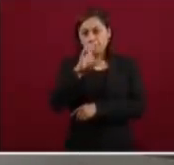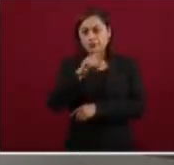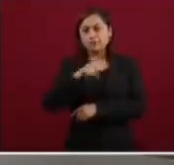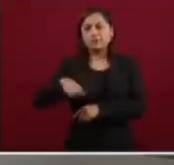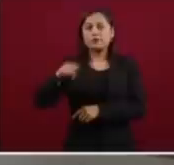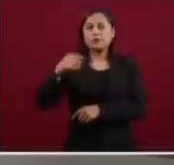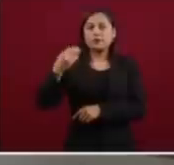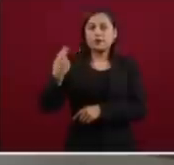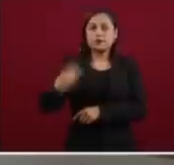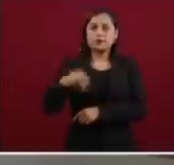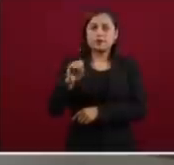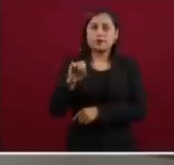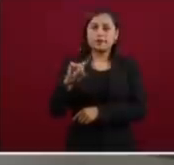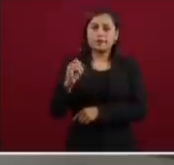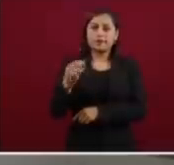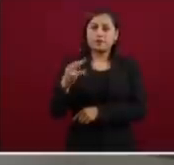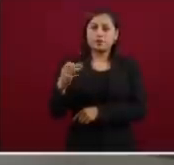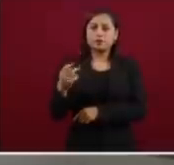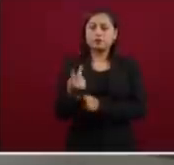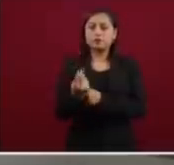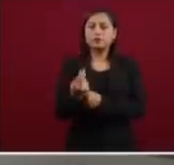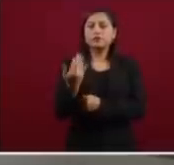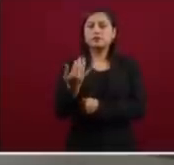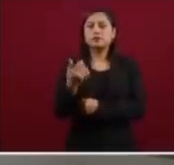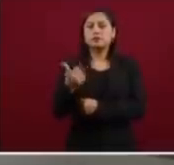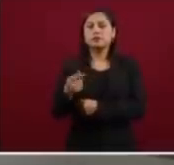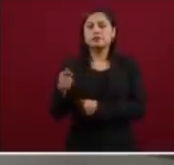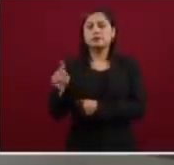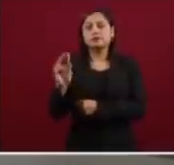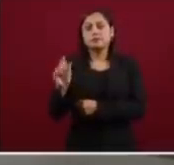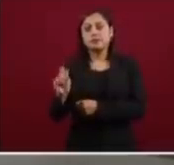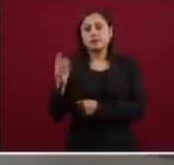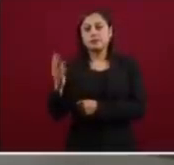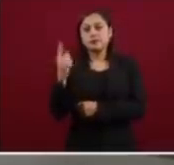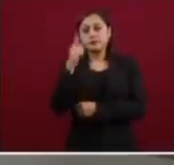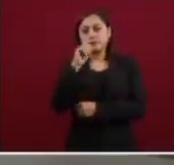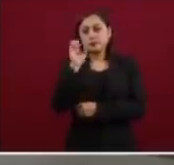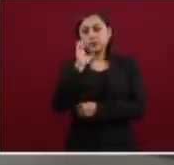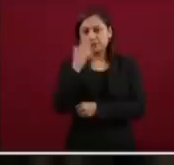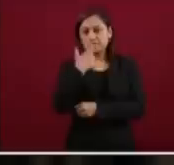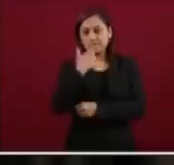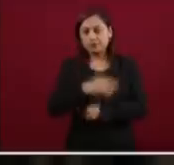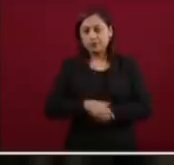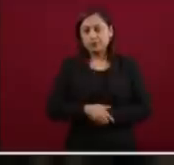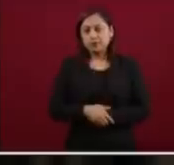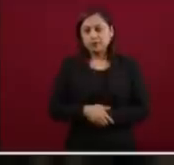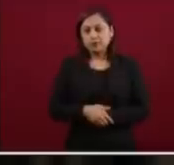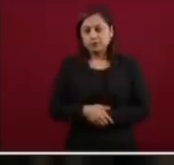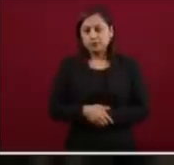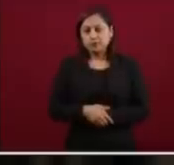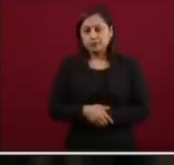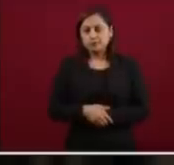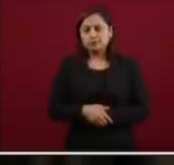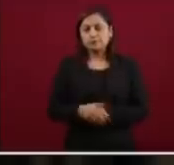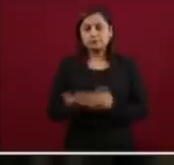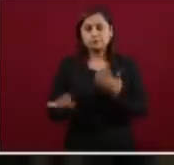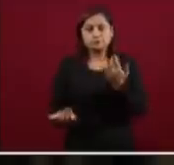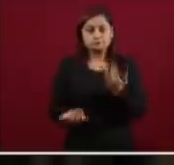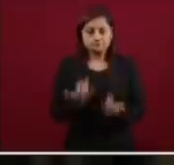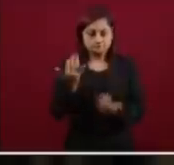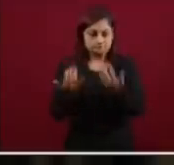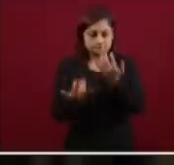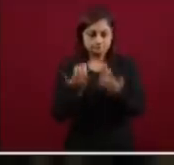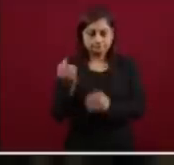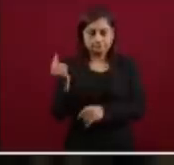66 y canal 44 de ciudad juárez chihuahua después de los incendios en